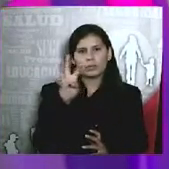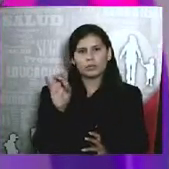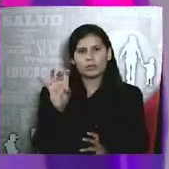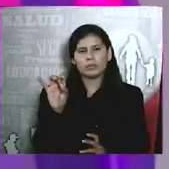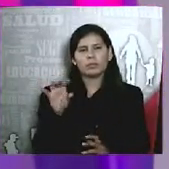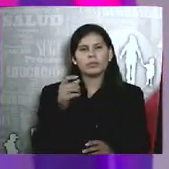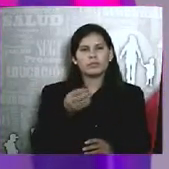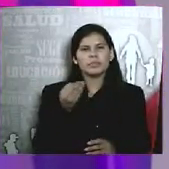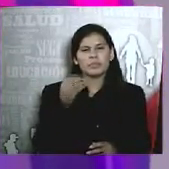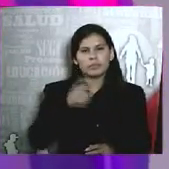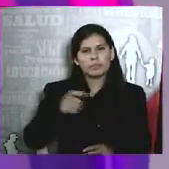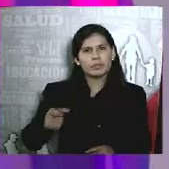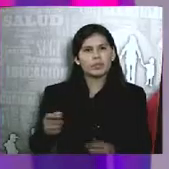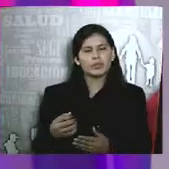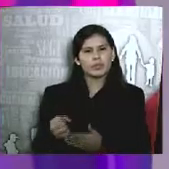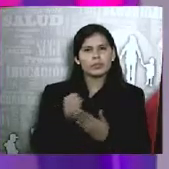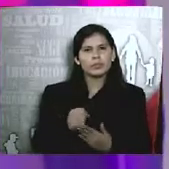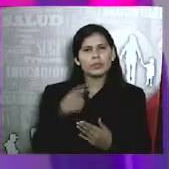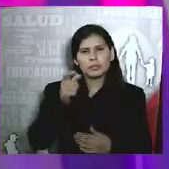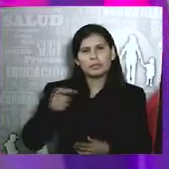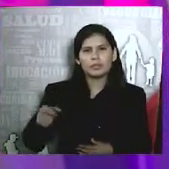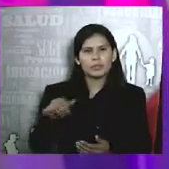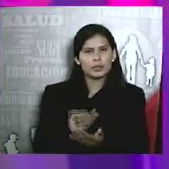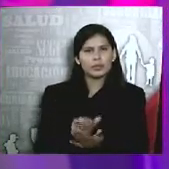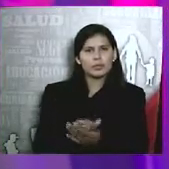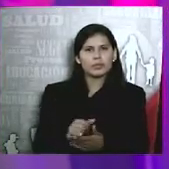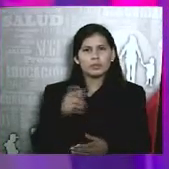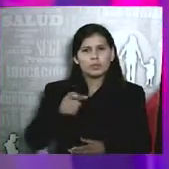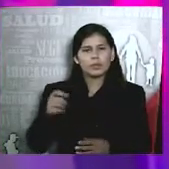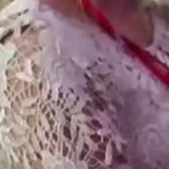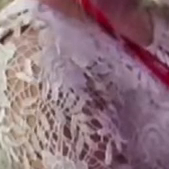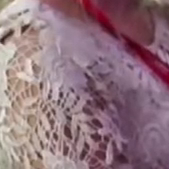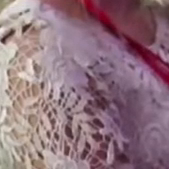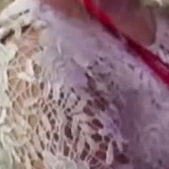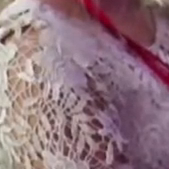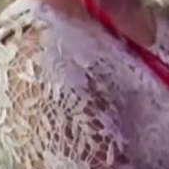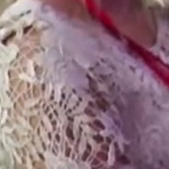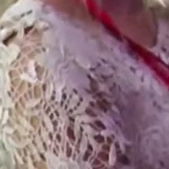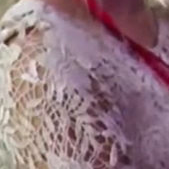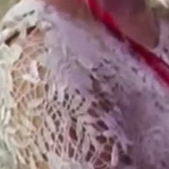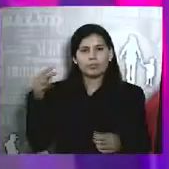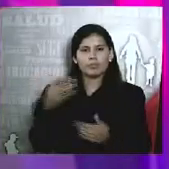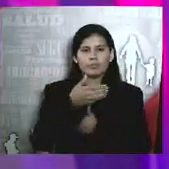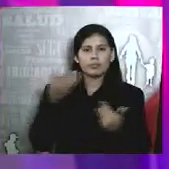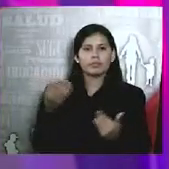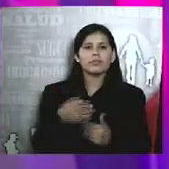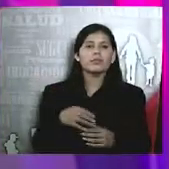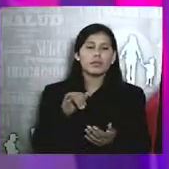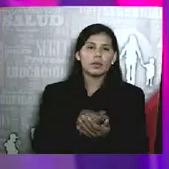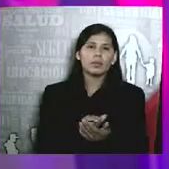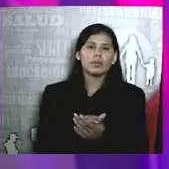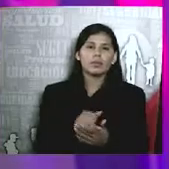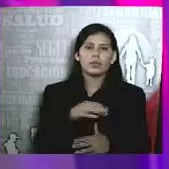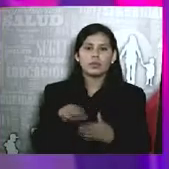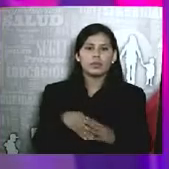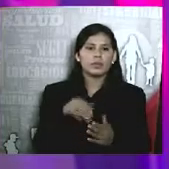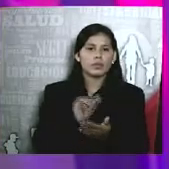jurídicos para esa población desmovilizada de las autodefensas. En ese proceso de reintegración se han